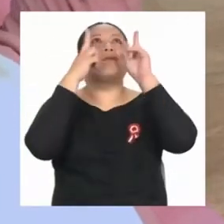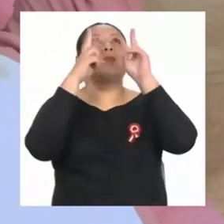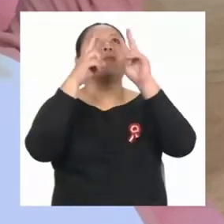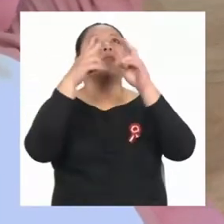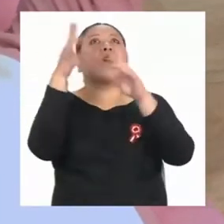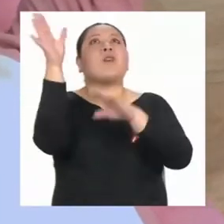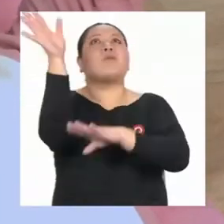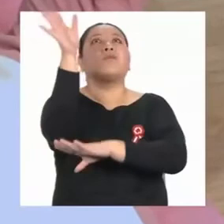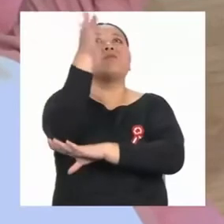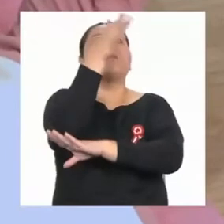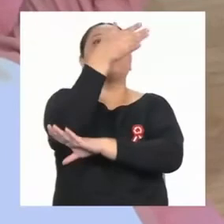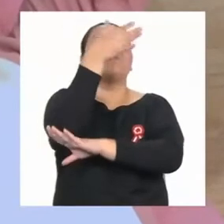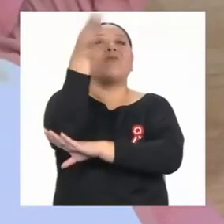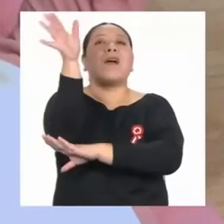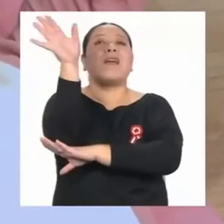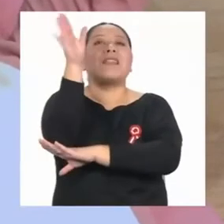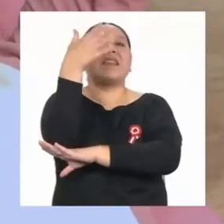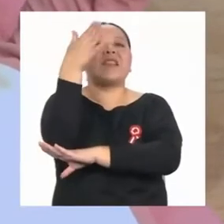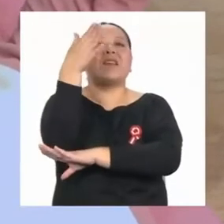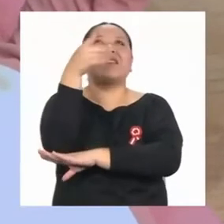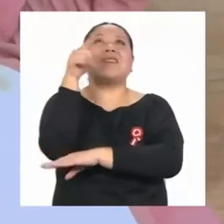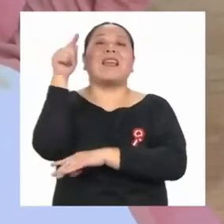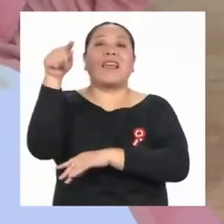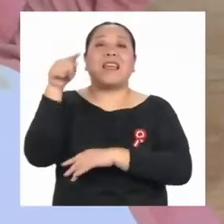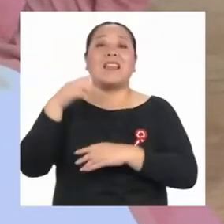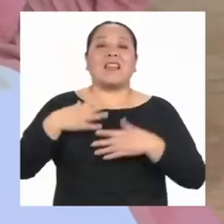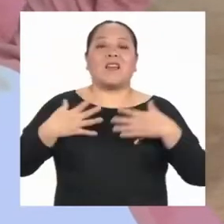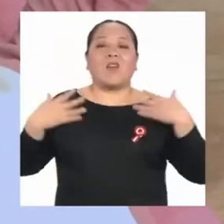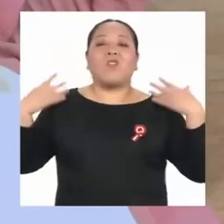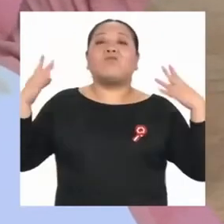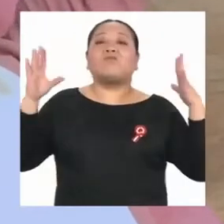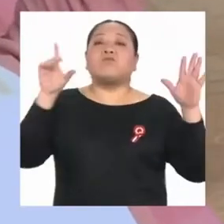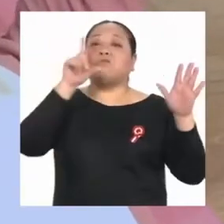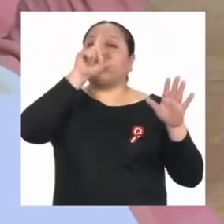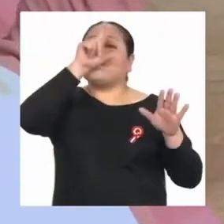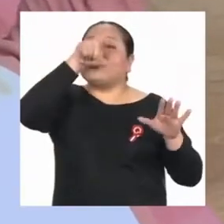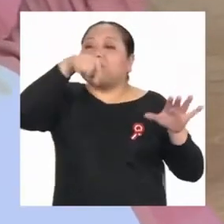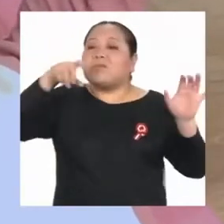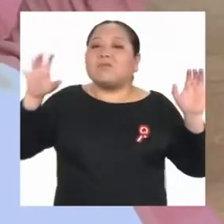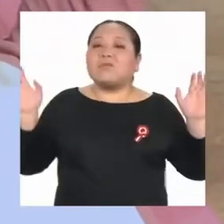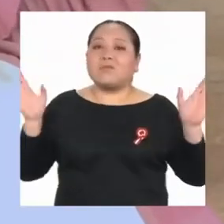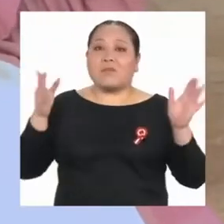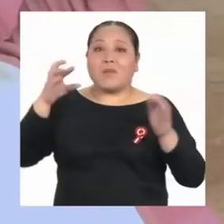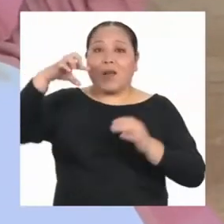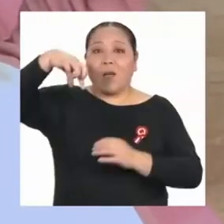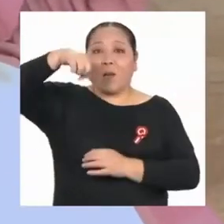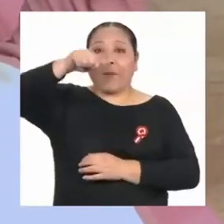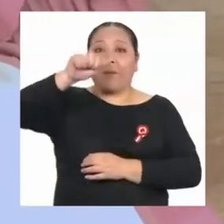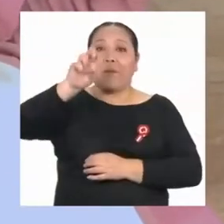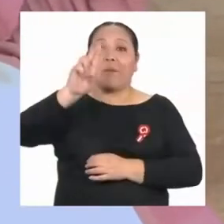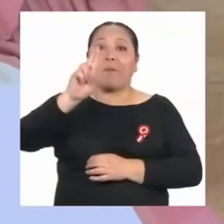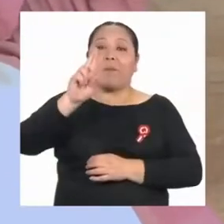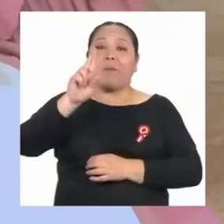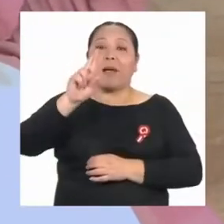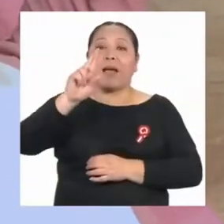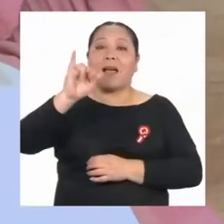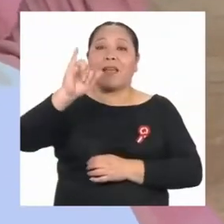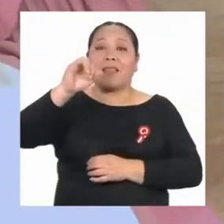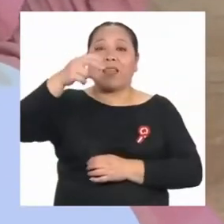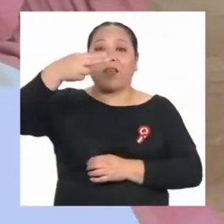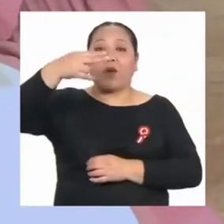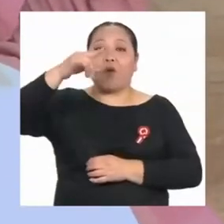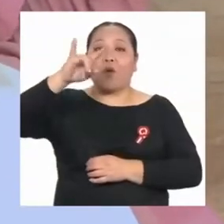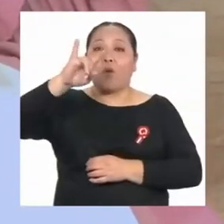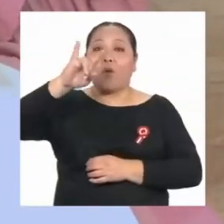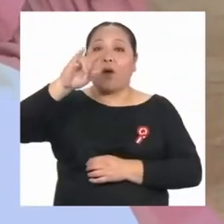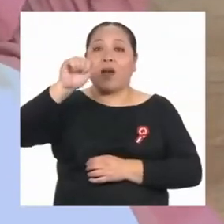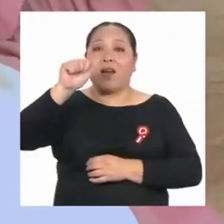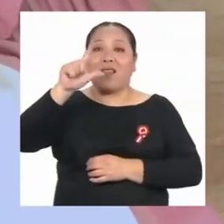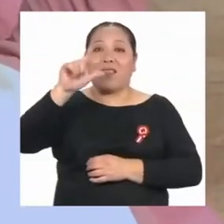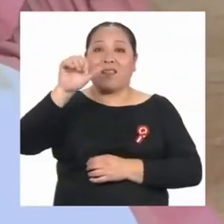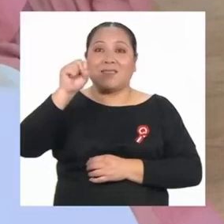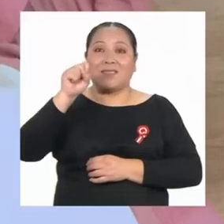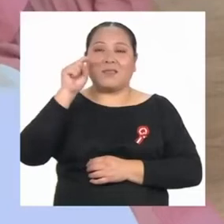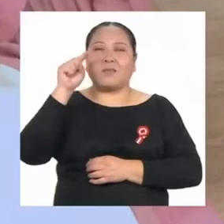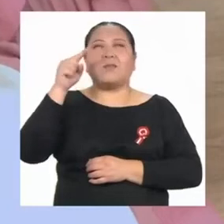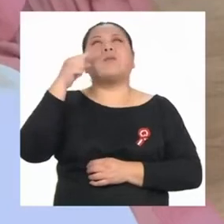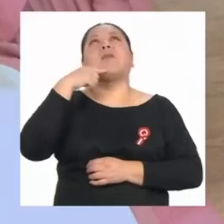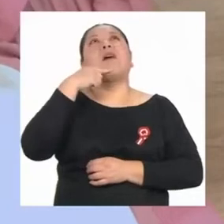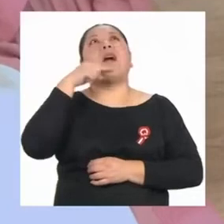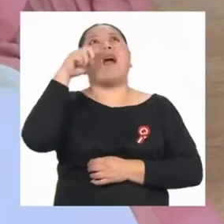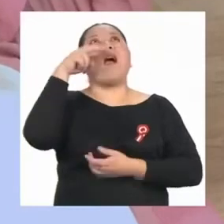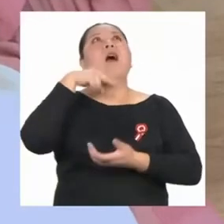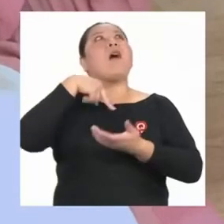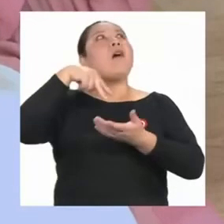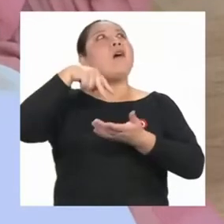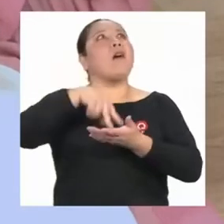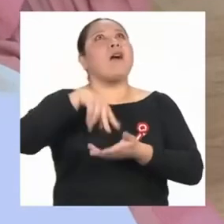Eran pariguanas que iban volando con sus pechos blancos y sus alas rojas. Parado ahí, declaró que esa sería la bandera de